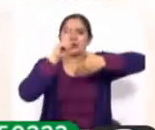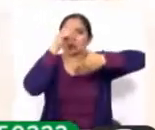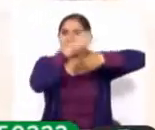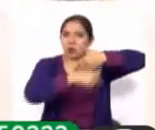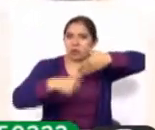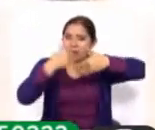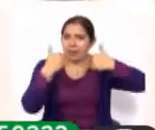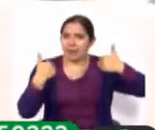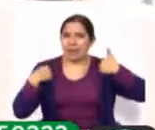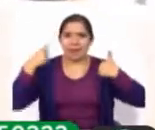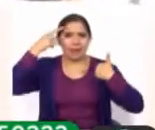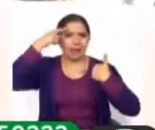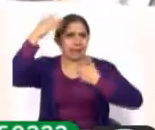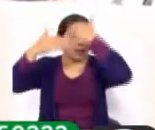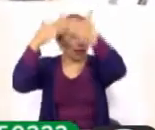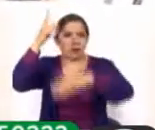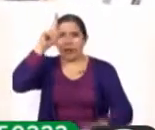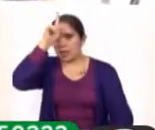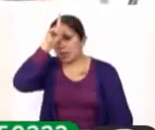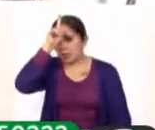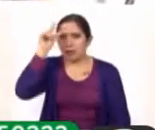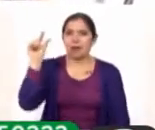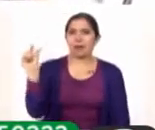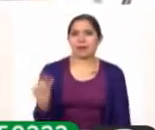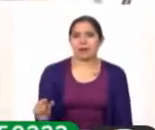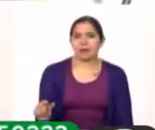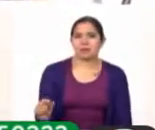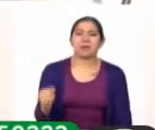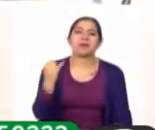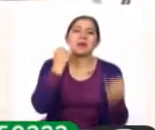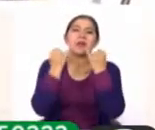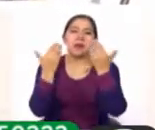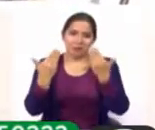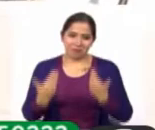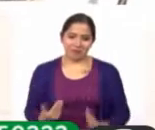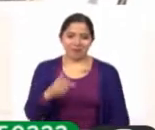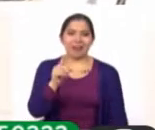poseer tecnología alemana e italiana. El informe Daniel